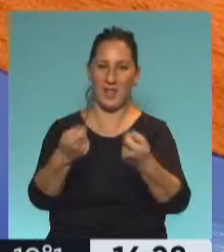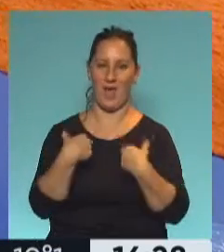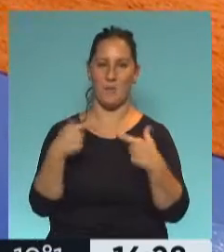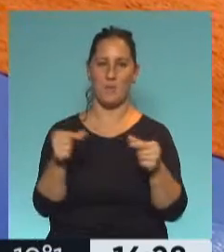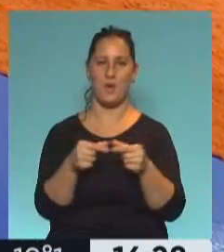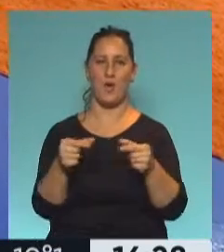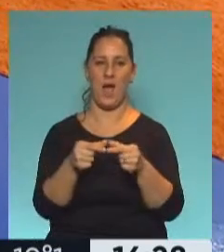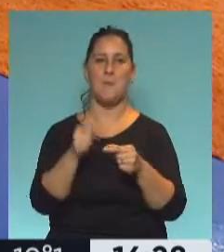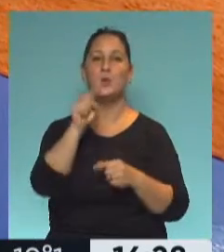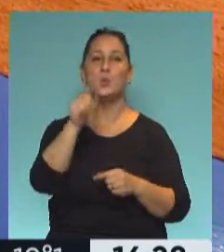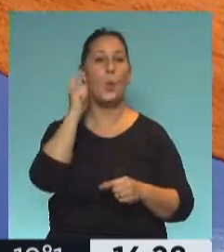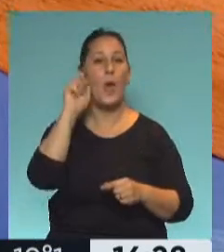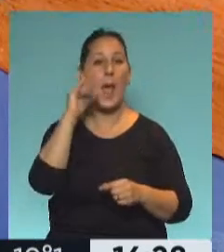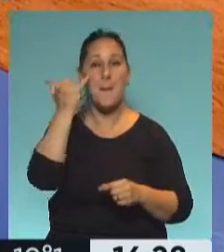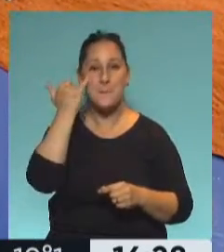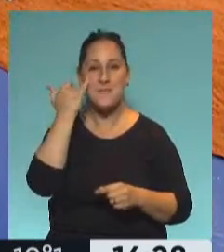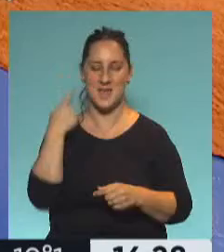Tu Grammy es nuestro, Claudia.